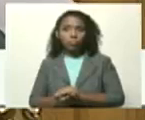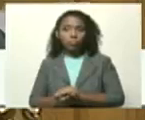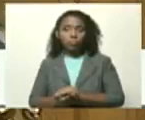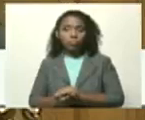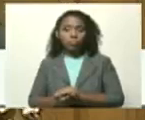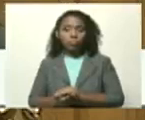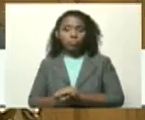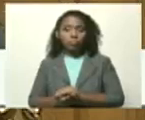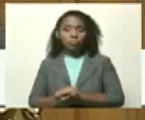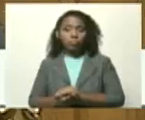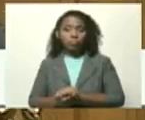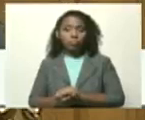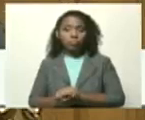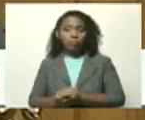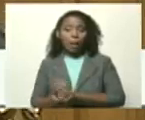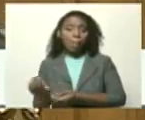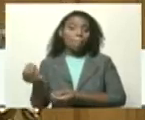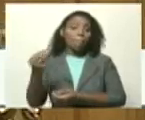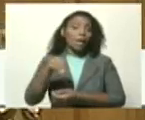Agréguesele a eso